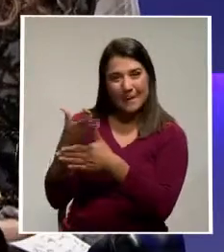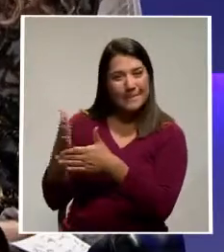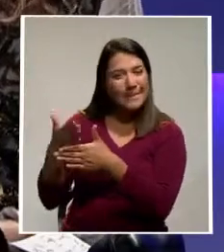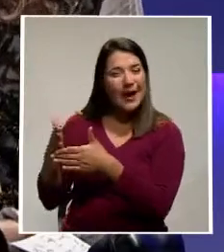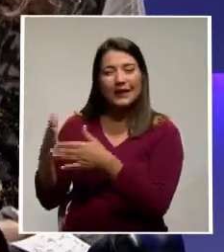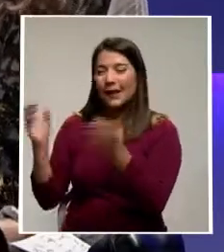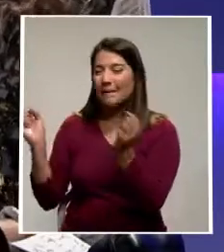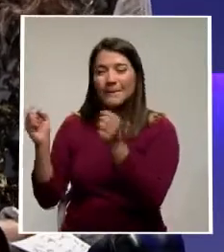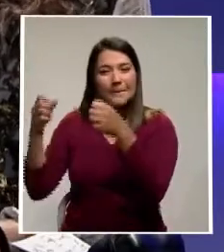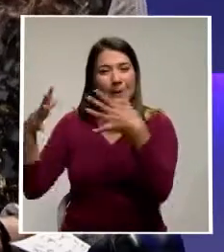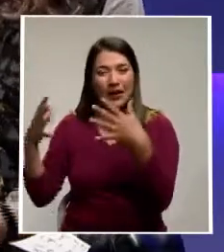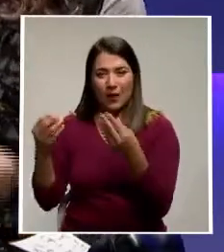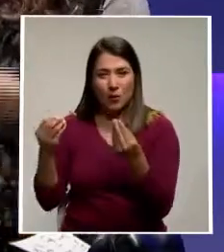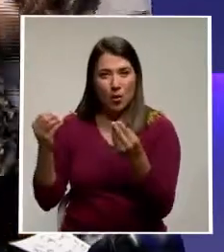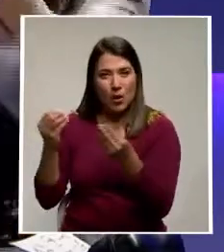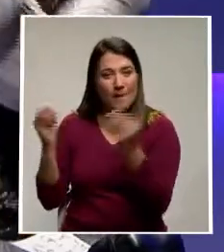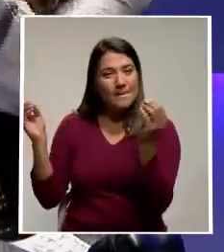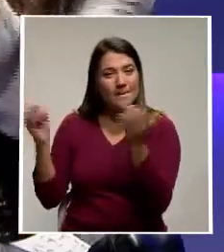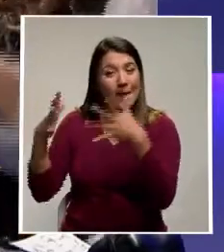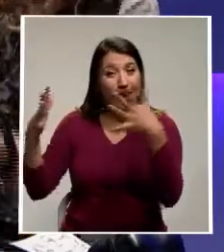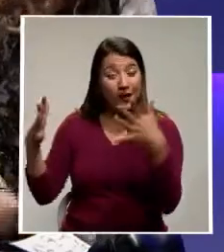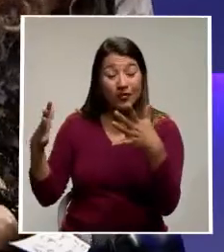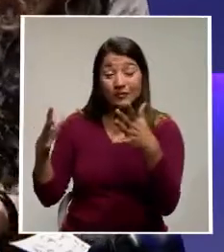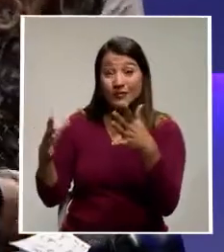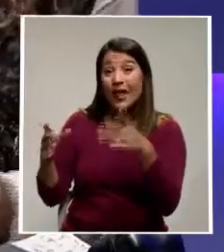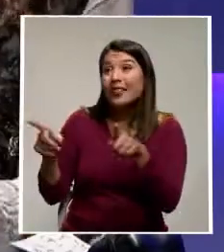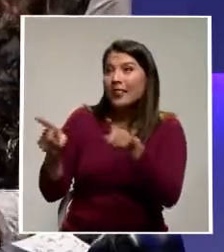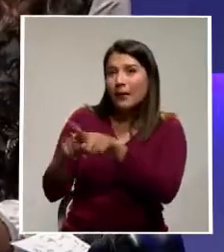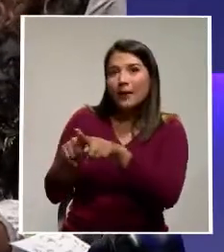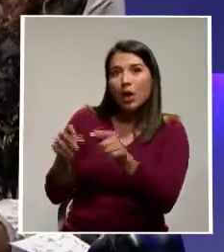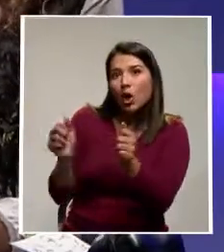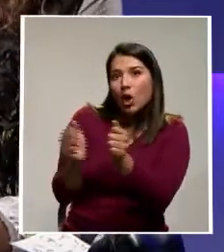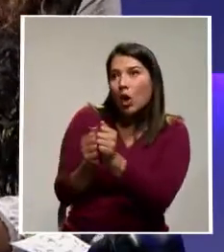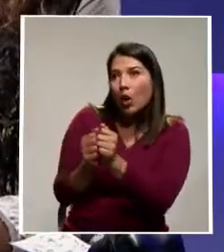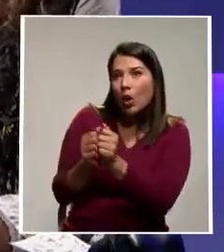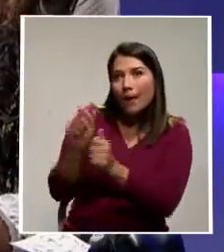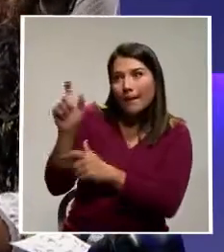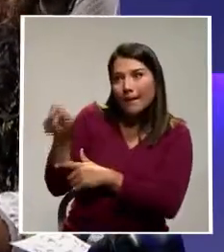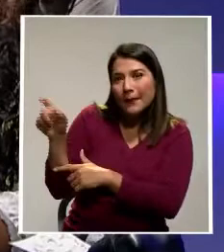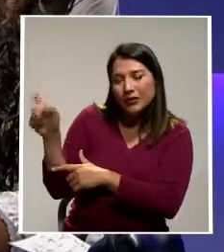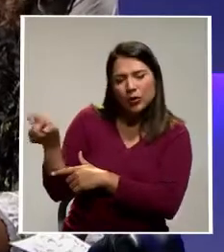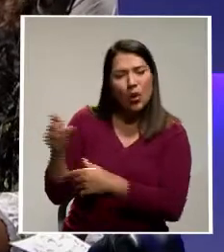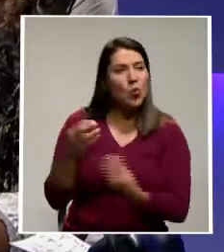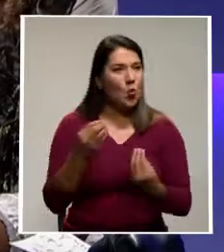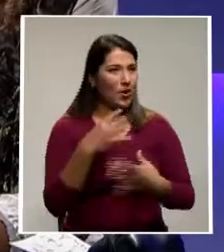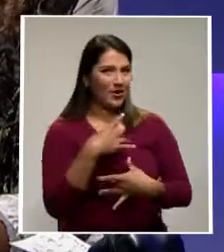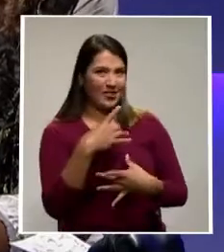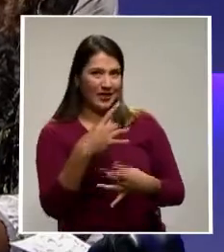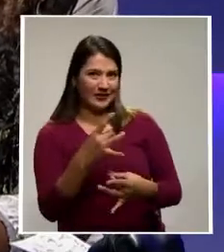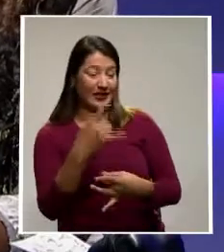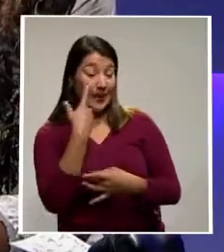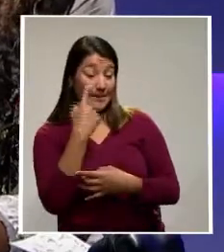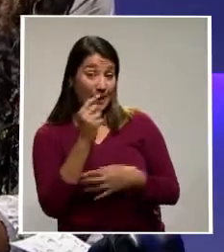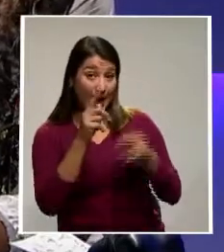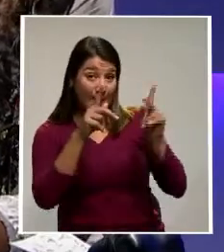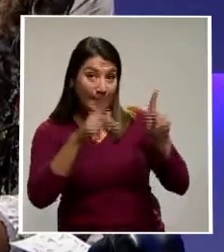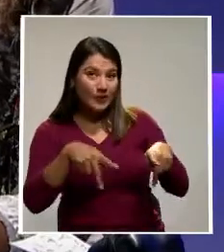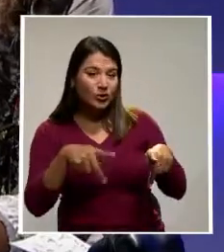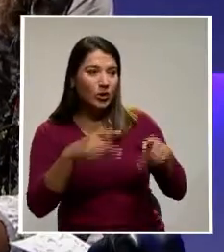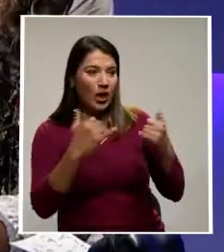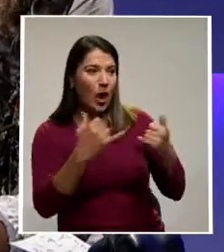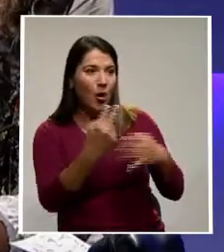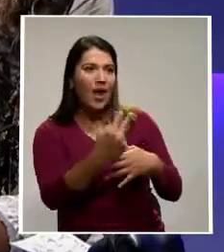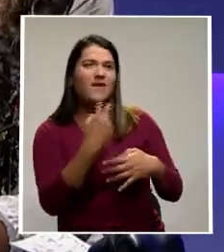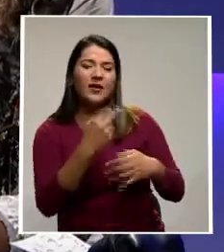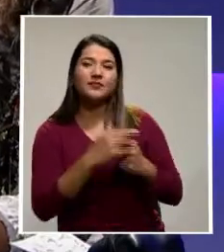muy mágicas, incluso con personajes tamaño natural. Interesante para el espectador, para la gente que nos está viendo y que dice,